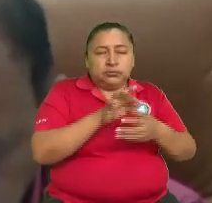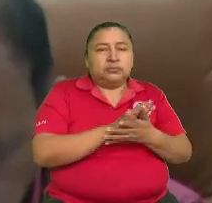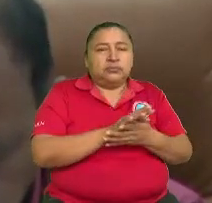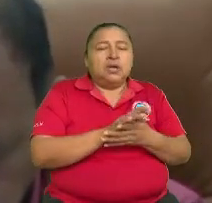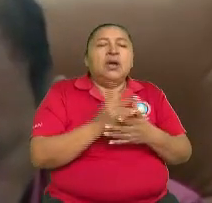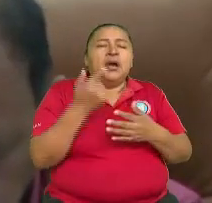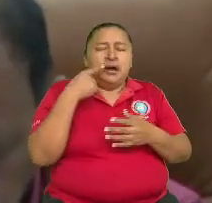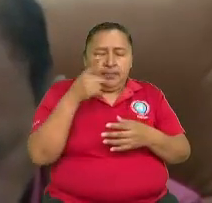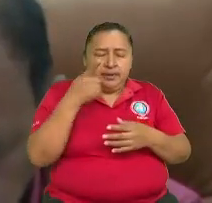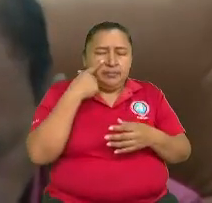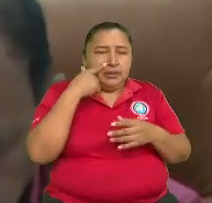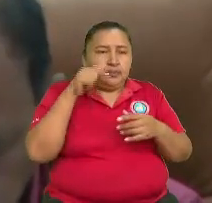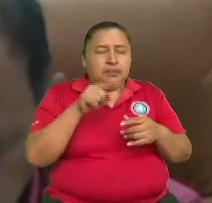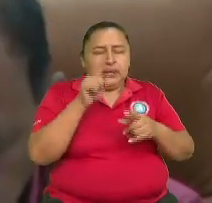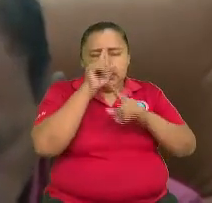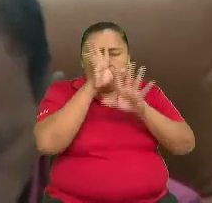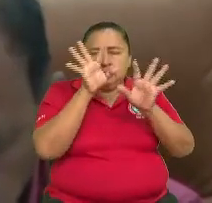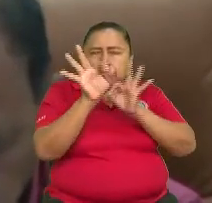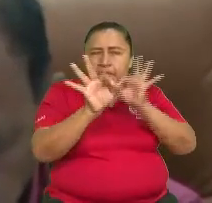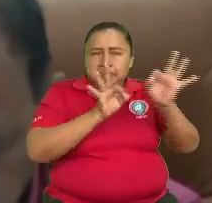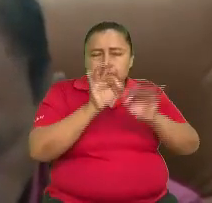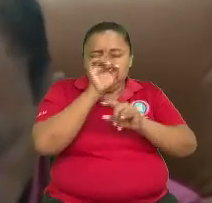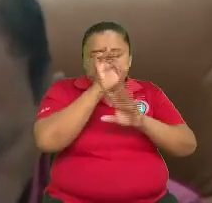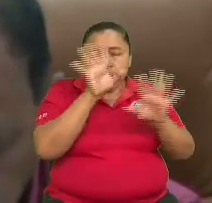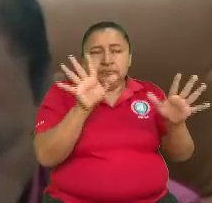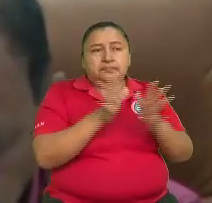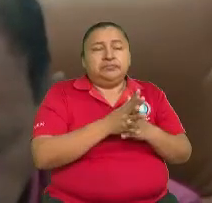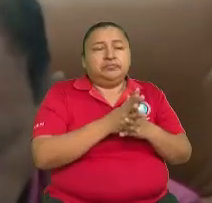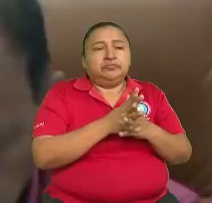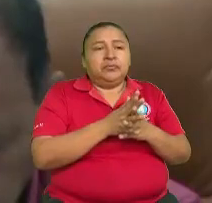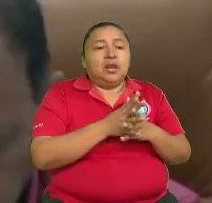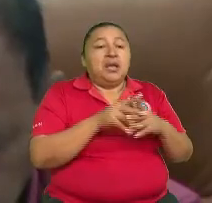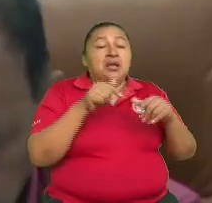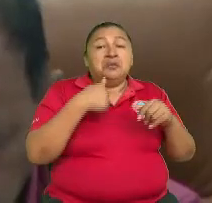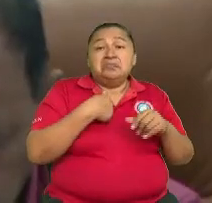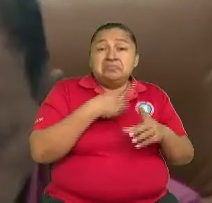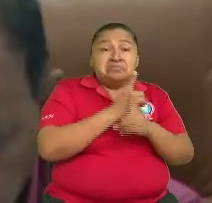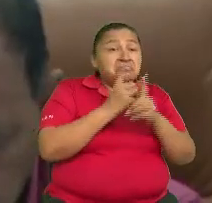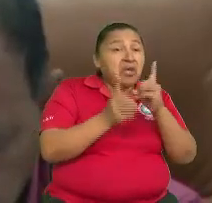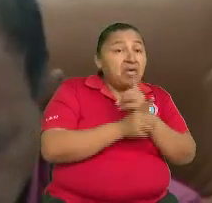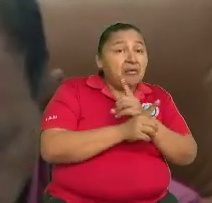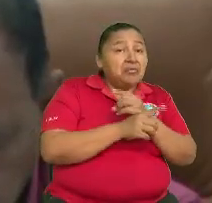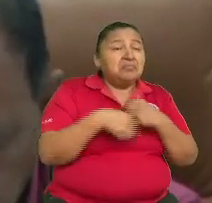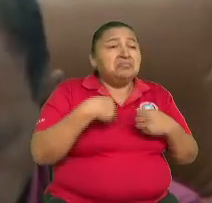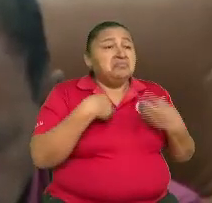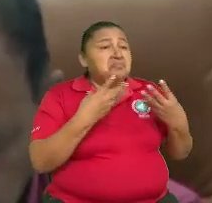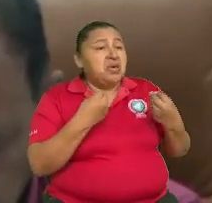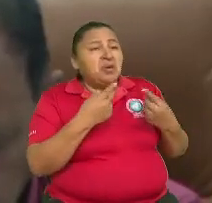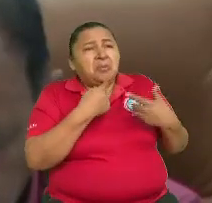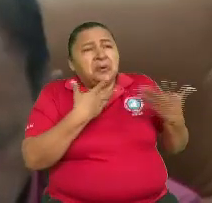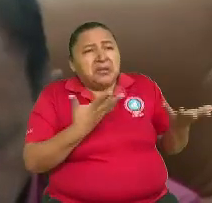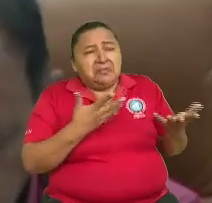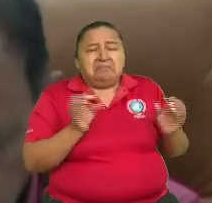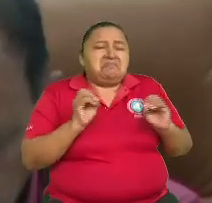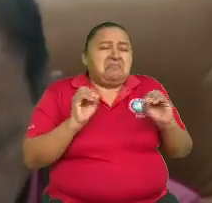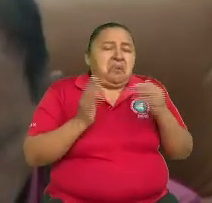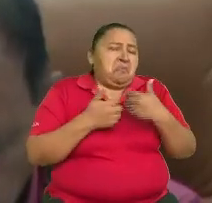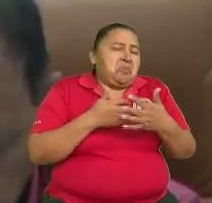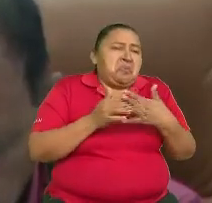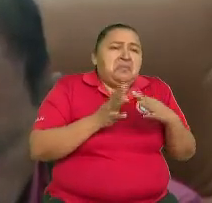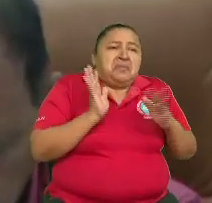ser absolutamente claro: el que no la debe, no la teme.